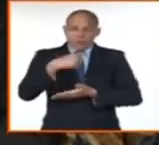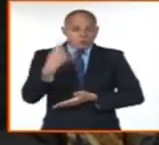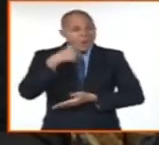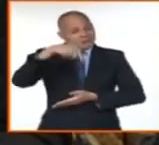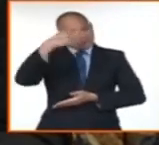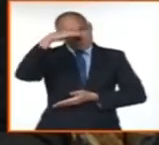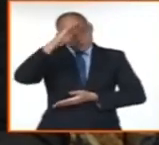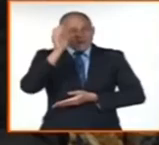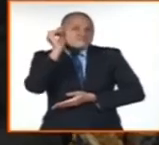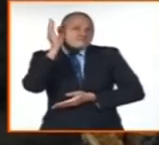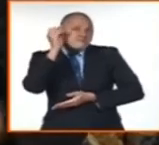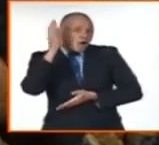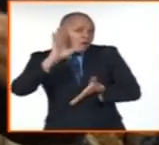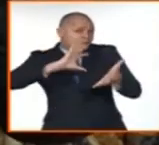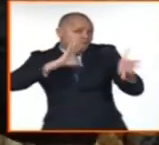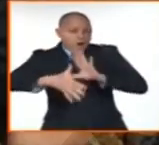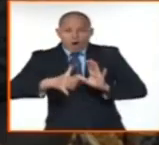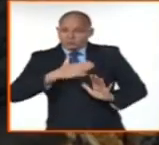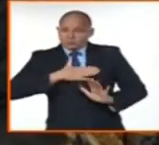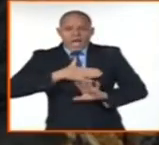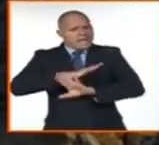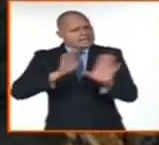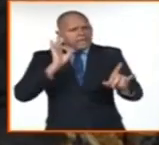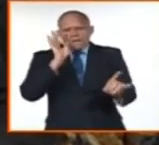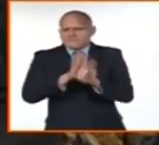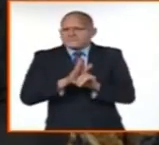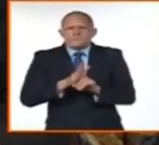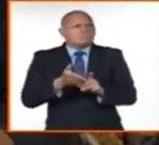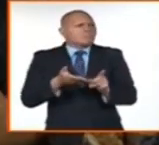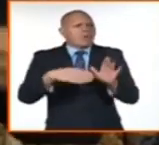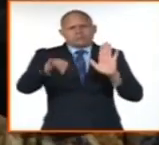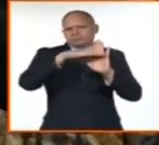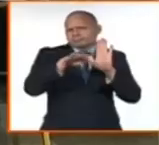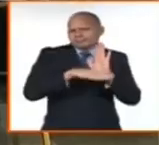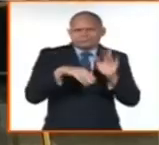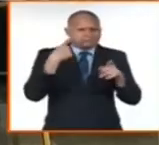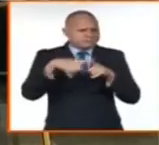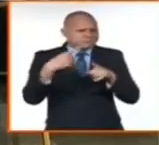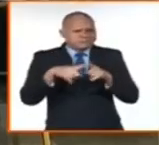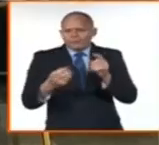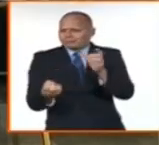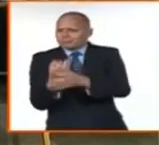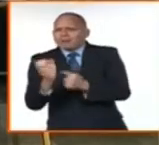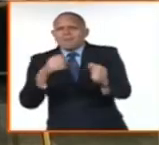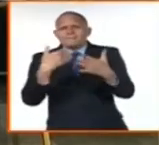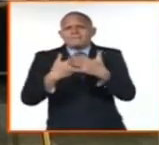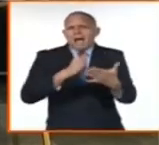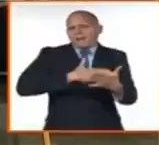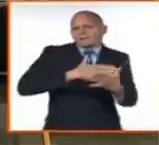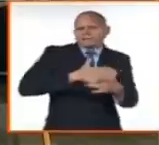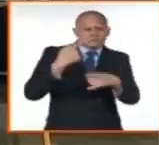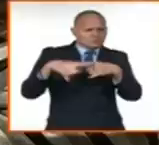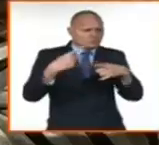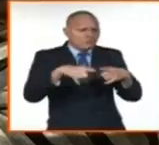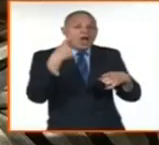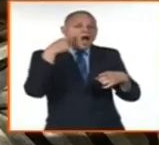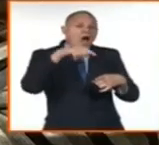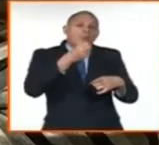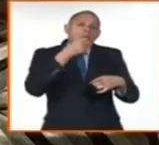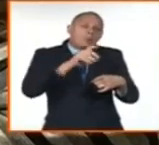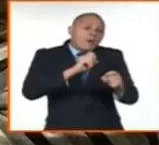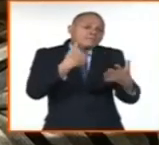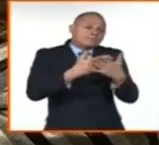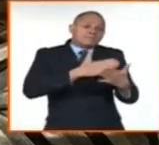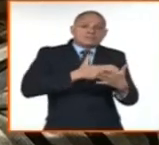estado aplicando un grupo de medidas, se han abierto nuevos actores económicos en el país, estamos buscando entonces el encadenamiento entre todos esos